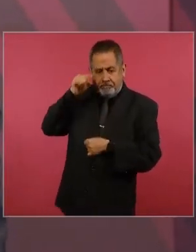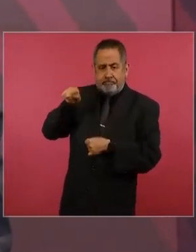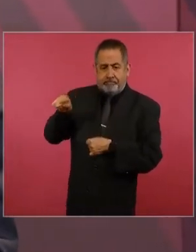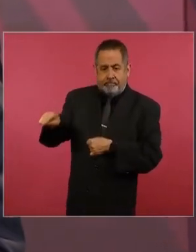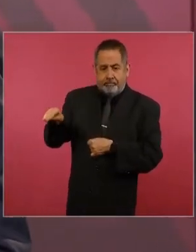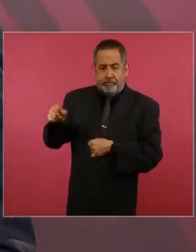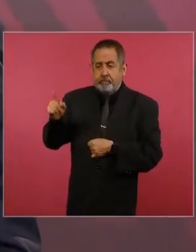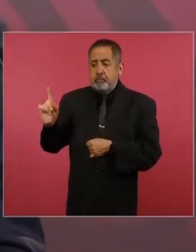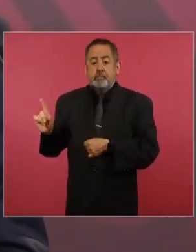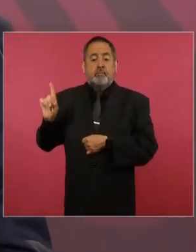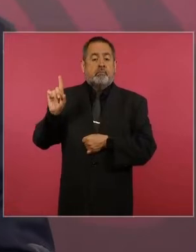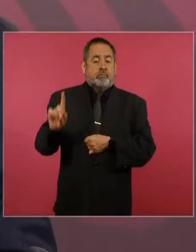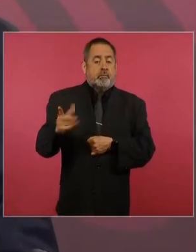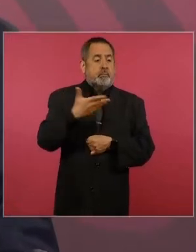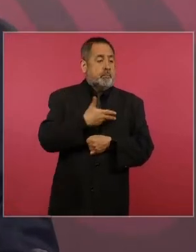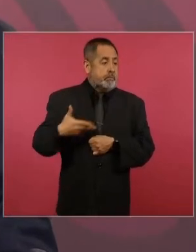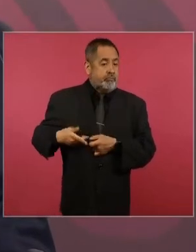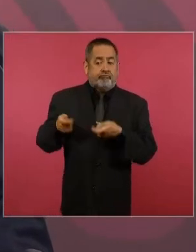que llegó